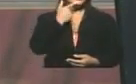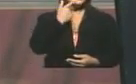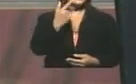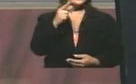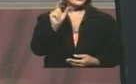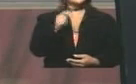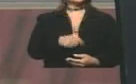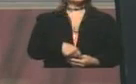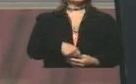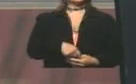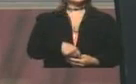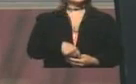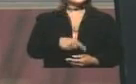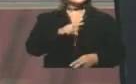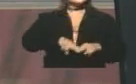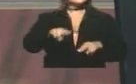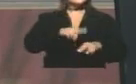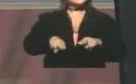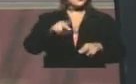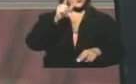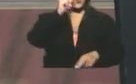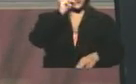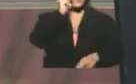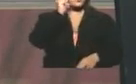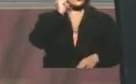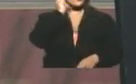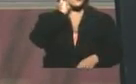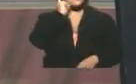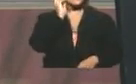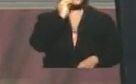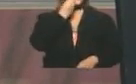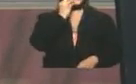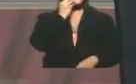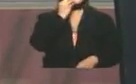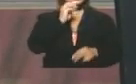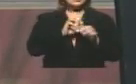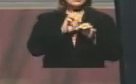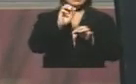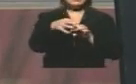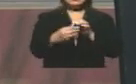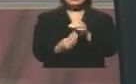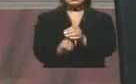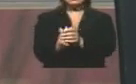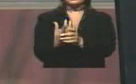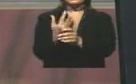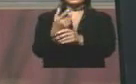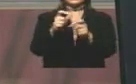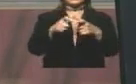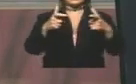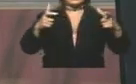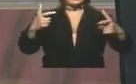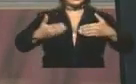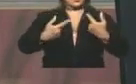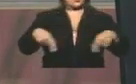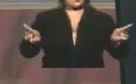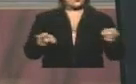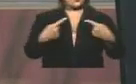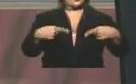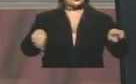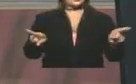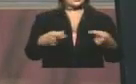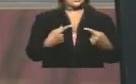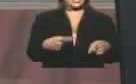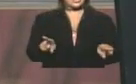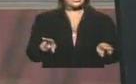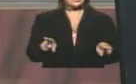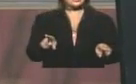Muñoz cuando habla de nuestros niños y nuestras niñas, de la importancia de sembrar esa semilla de nuestras tradiciones, de nuestra música en